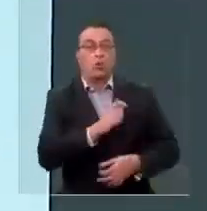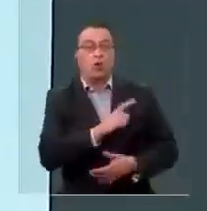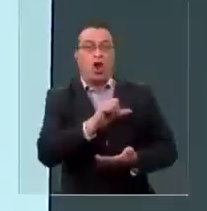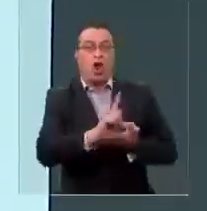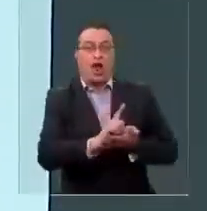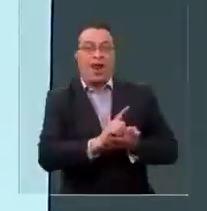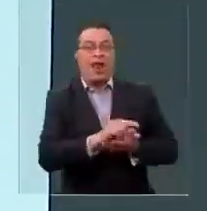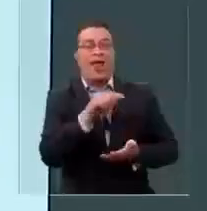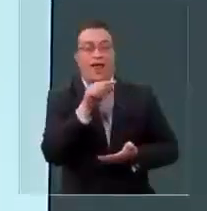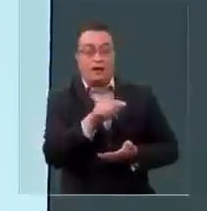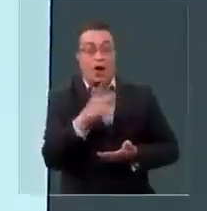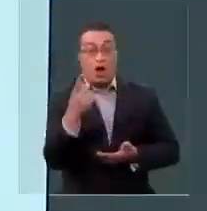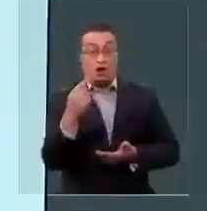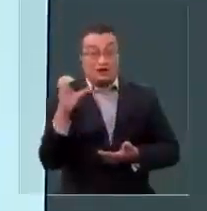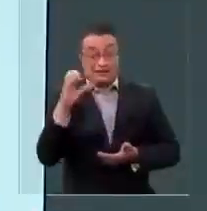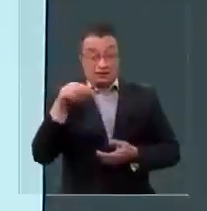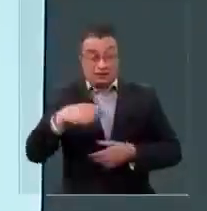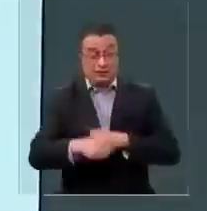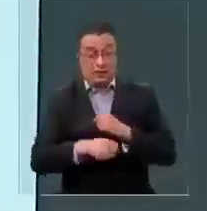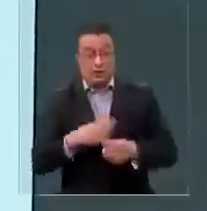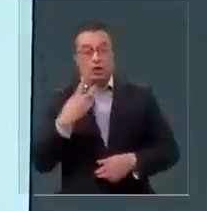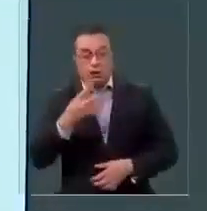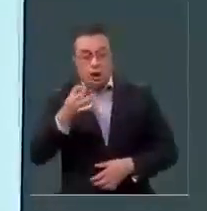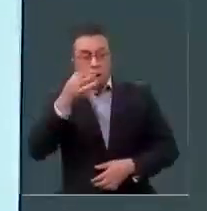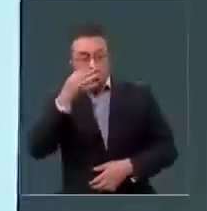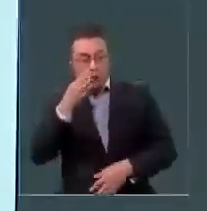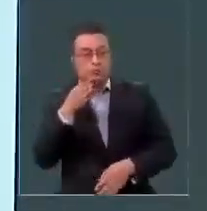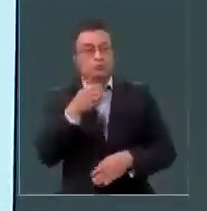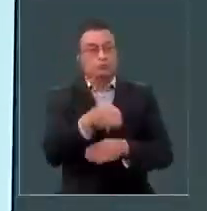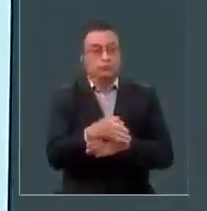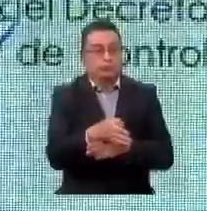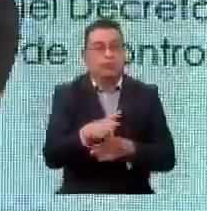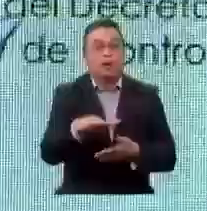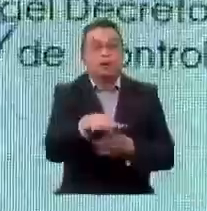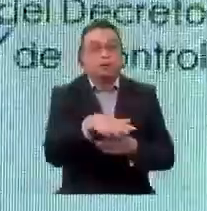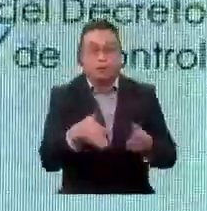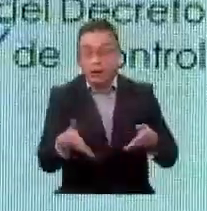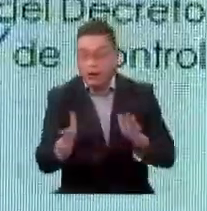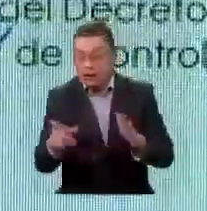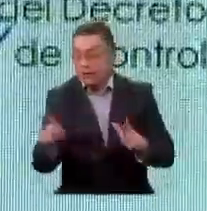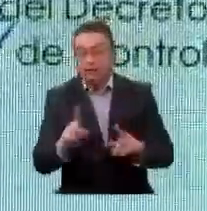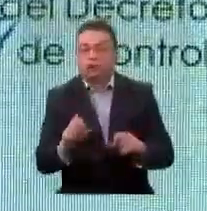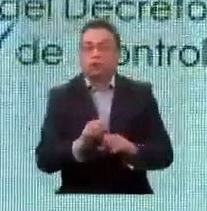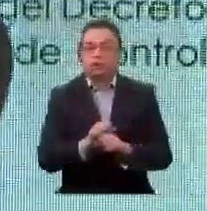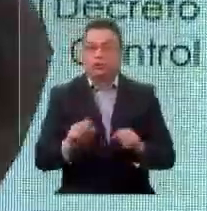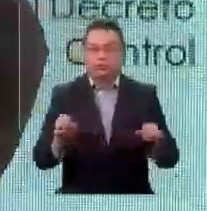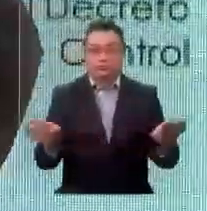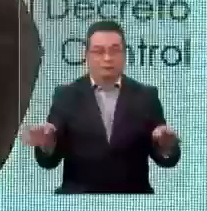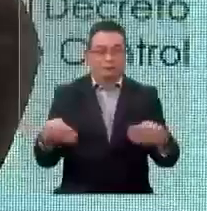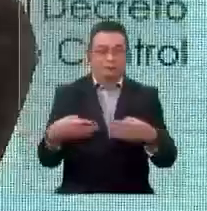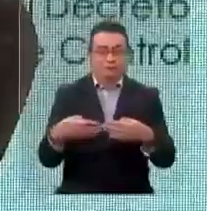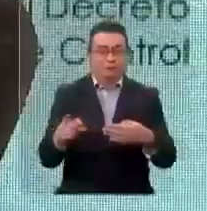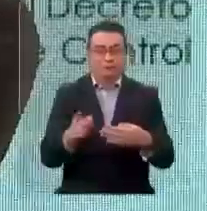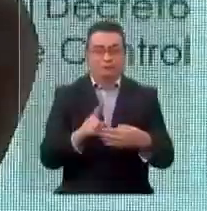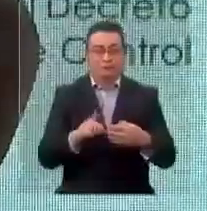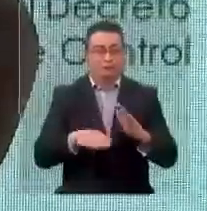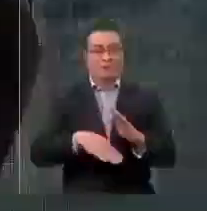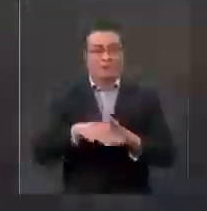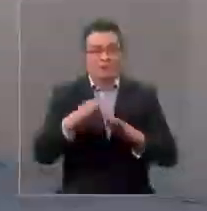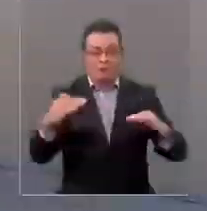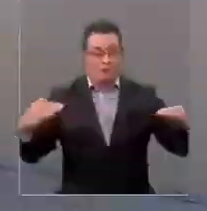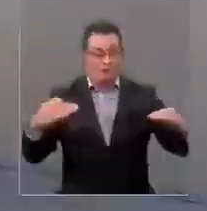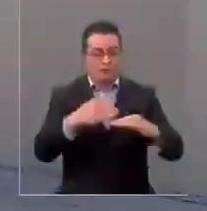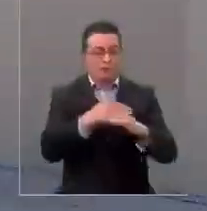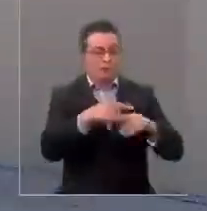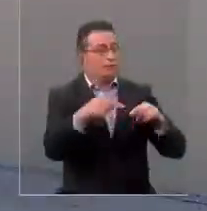de enero de este año realizaron una inspección. Detallan que las condiciones de la calle no permiten su cierre, dado que posee más de una vía